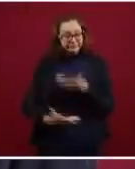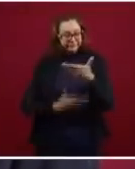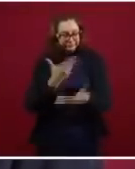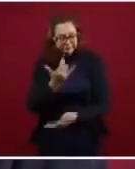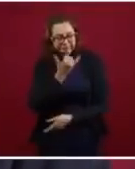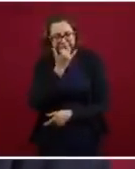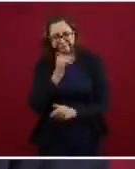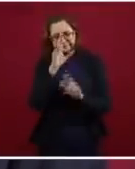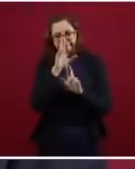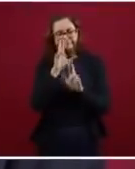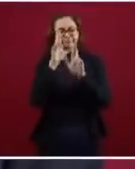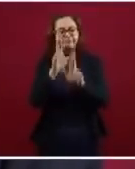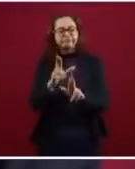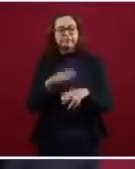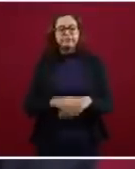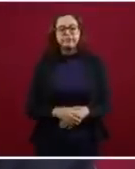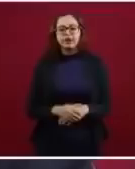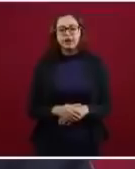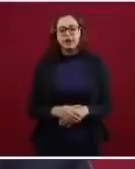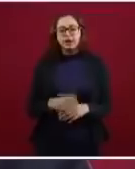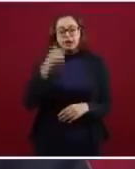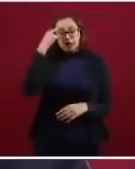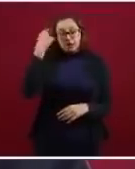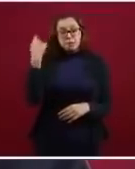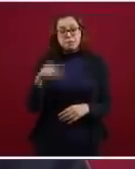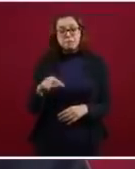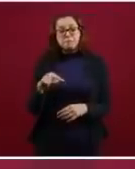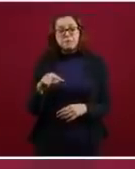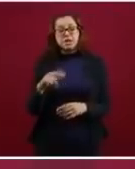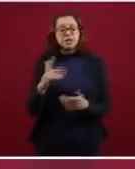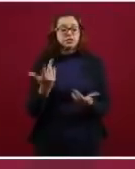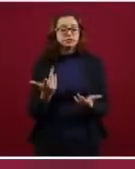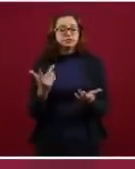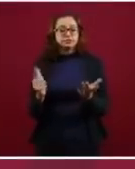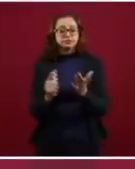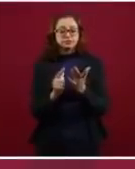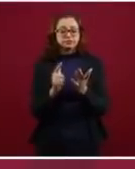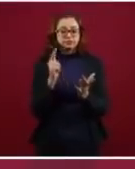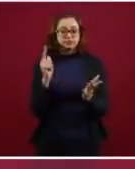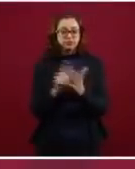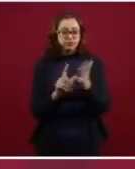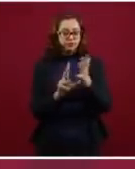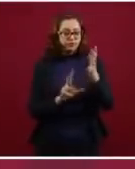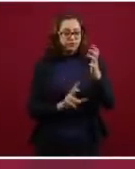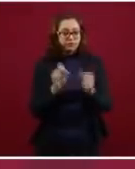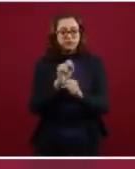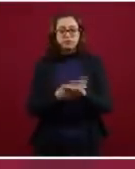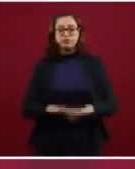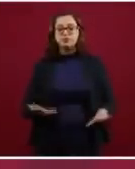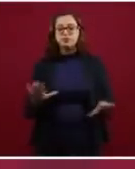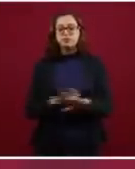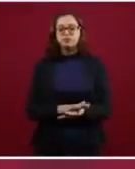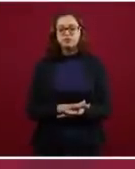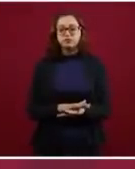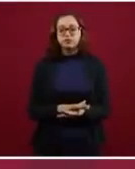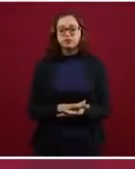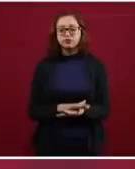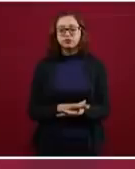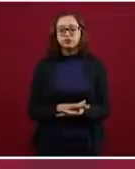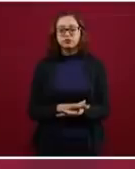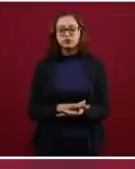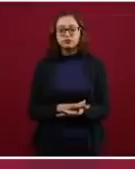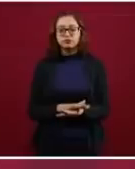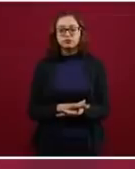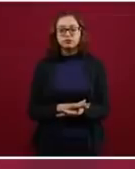para que no se modificara la Constitución y se castigara